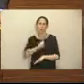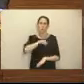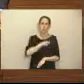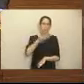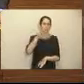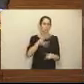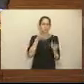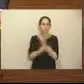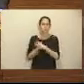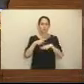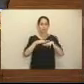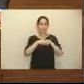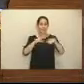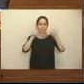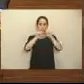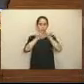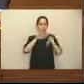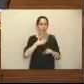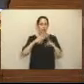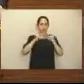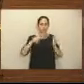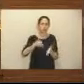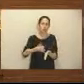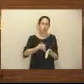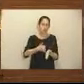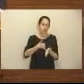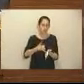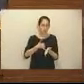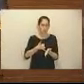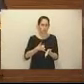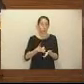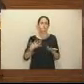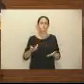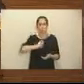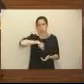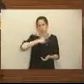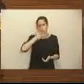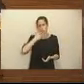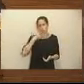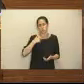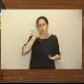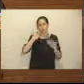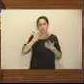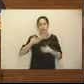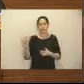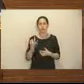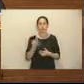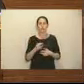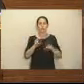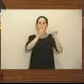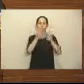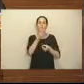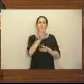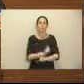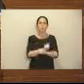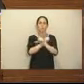de nuestro tejido empresarial, no por menos conocido, no debe dejar de destacarse. En cuanto a los datos del desempleo,